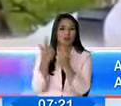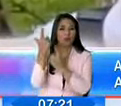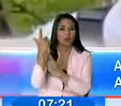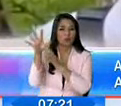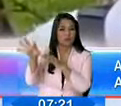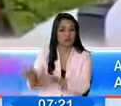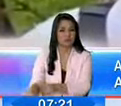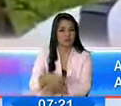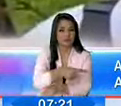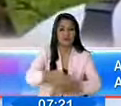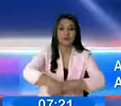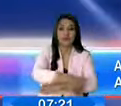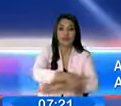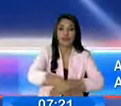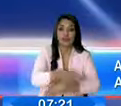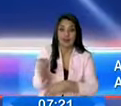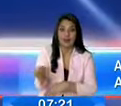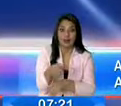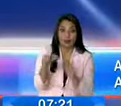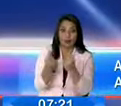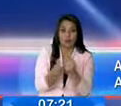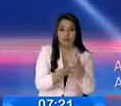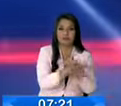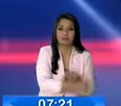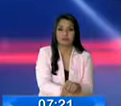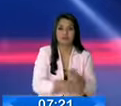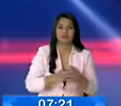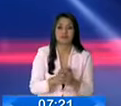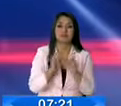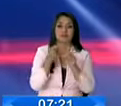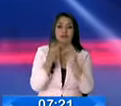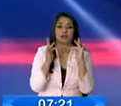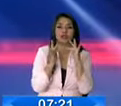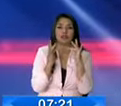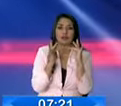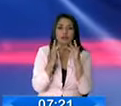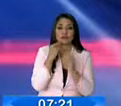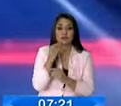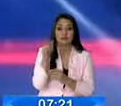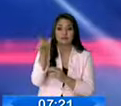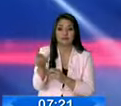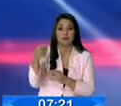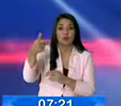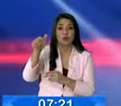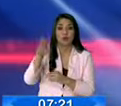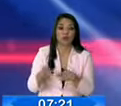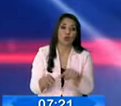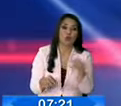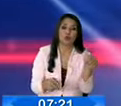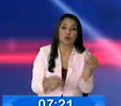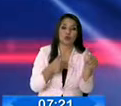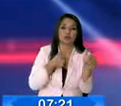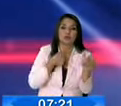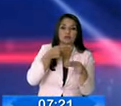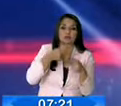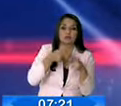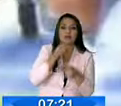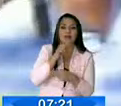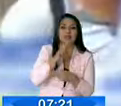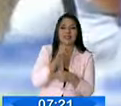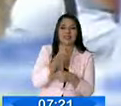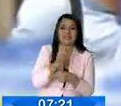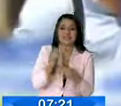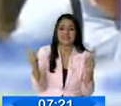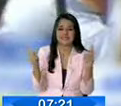en la frontera norte. En los primeros contactos se presentó Guacho y otro colaborador, quien se identificó como Andrés Sinisterra.